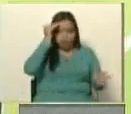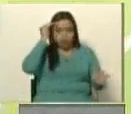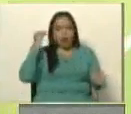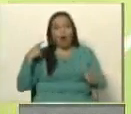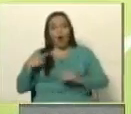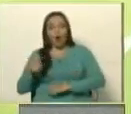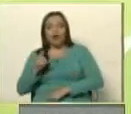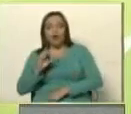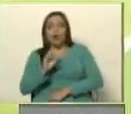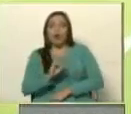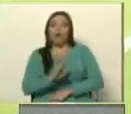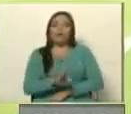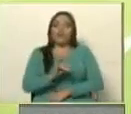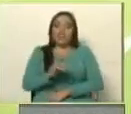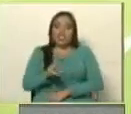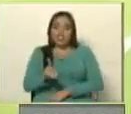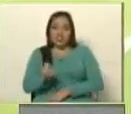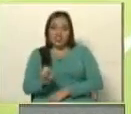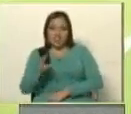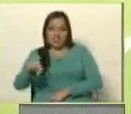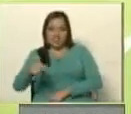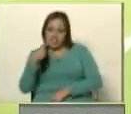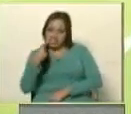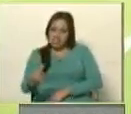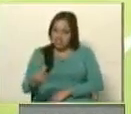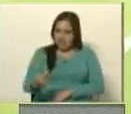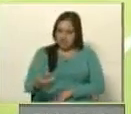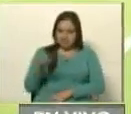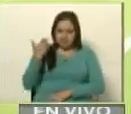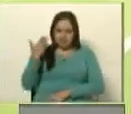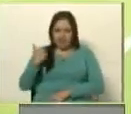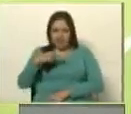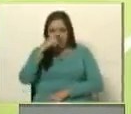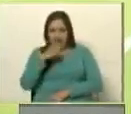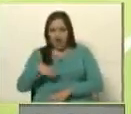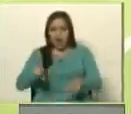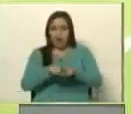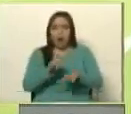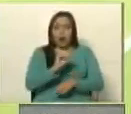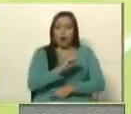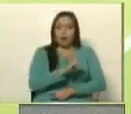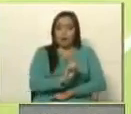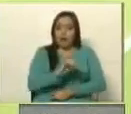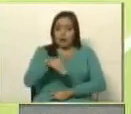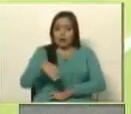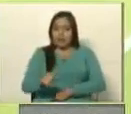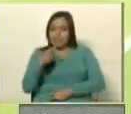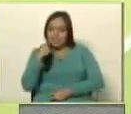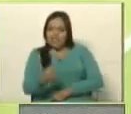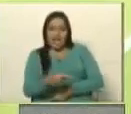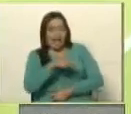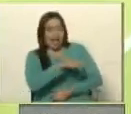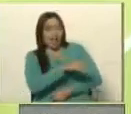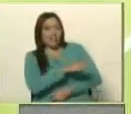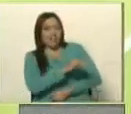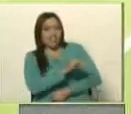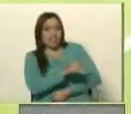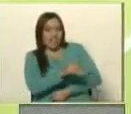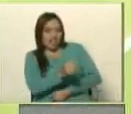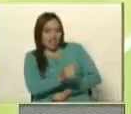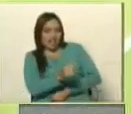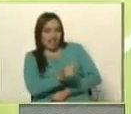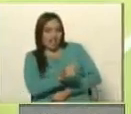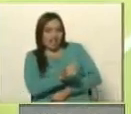Biden, se vendió, como pasó por cierto de alguna manera con Obama, como que Biden era comunista, ¿no? Era